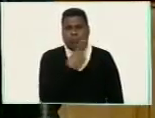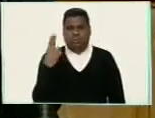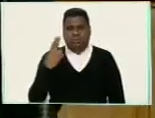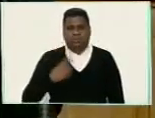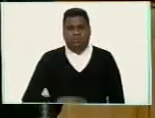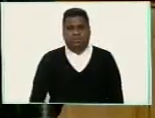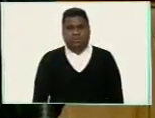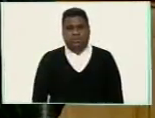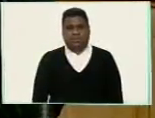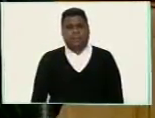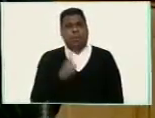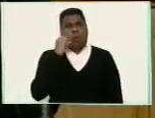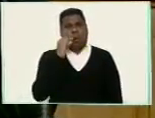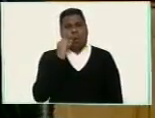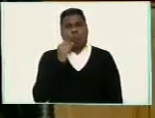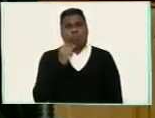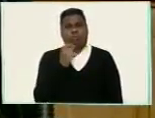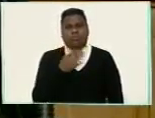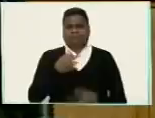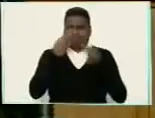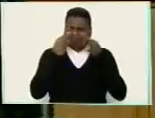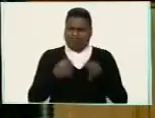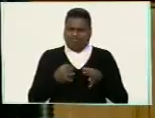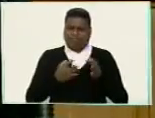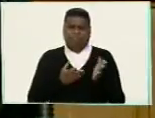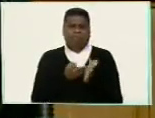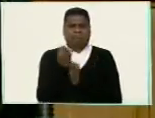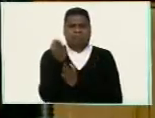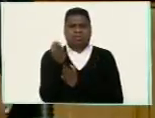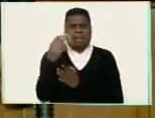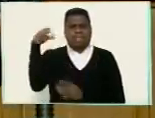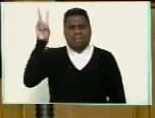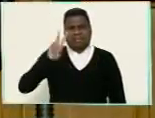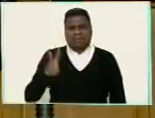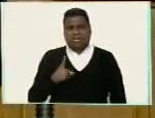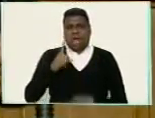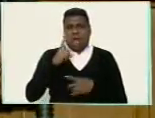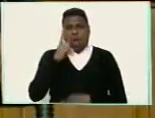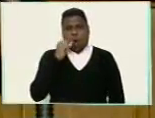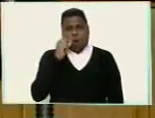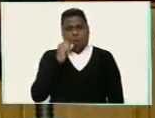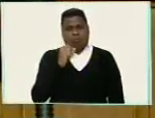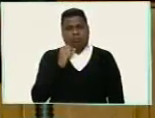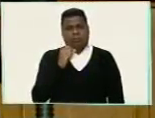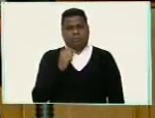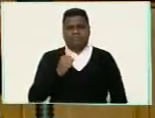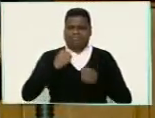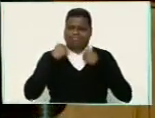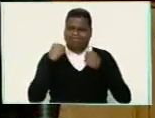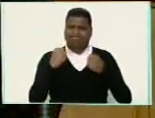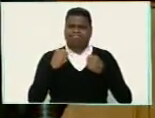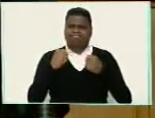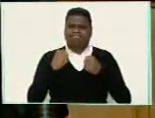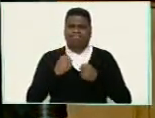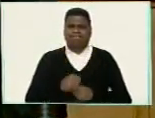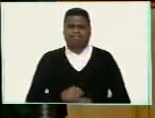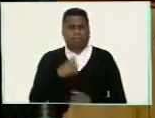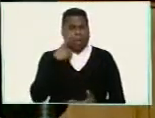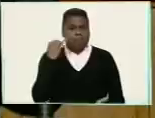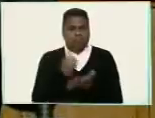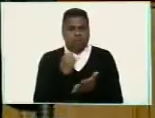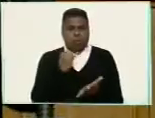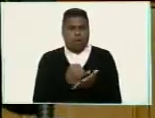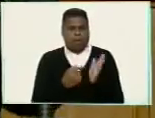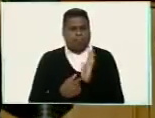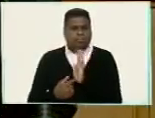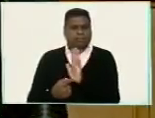compromiso, un hombre de lealtad a la patria, un hombre de lucha bien probada en cada